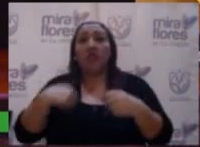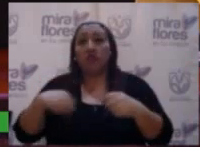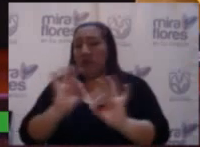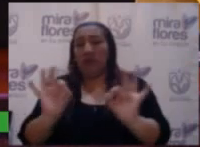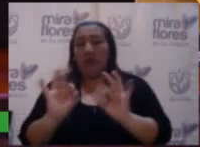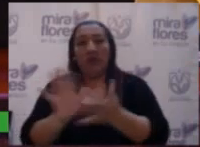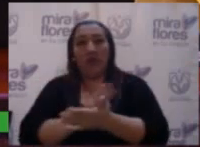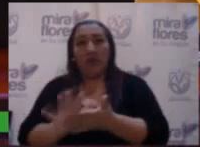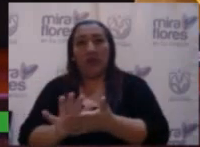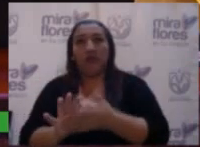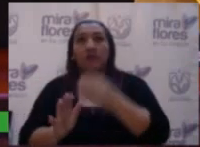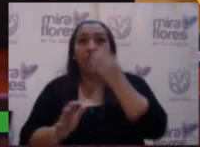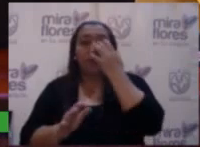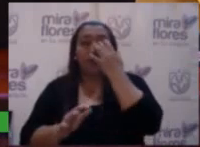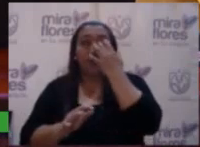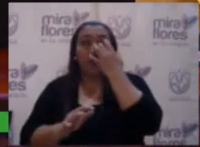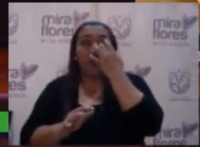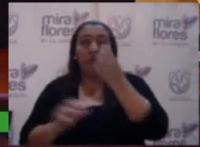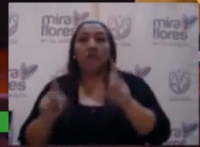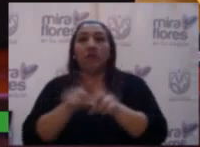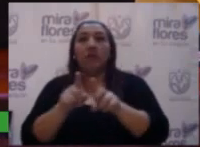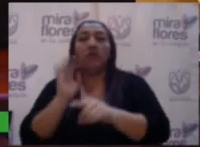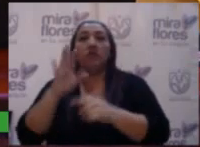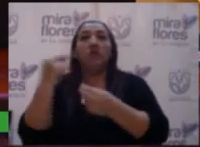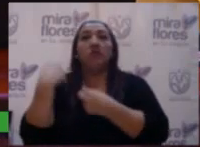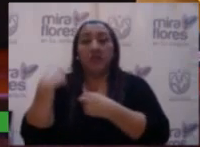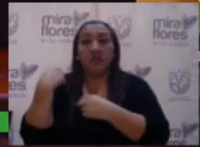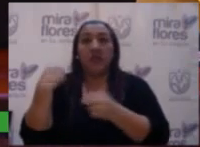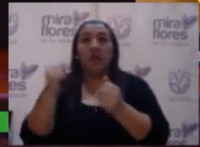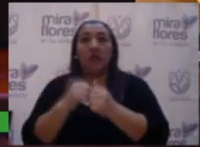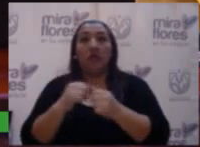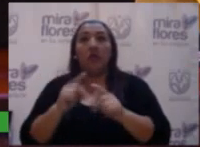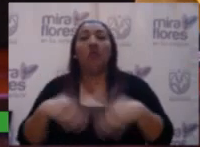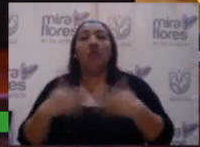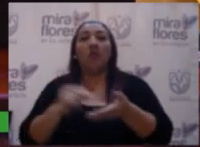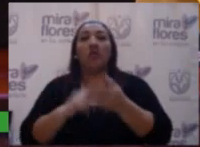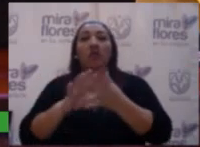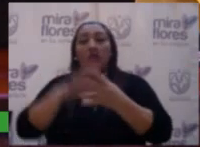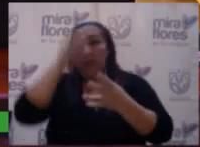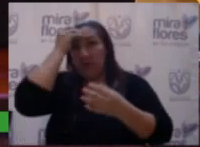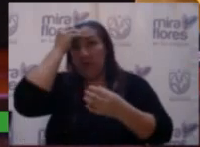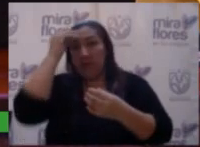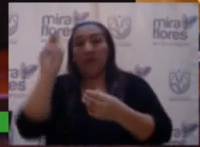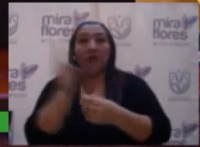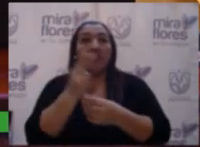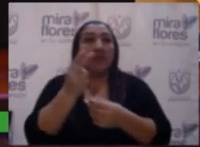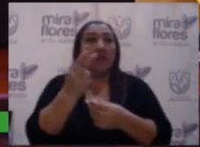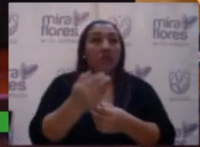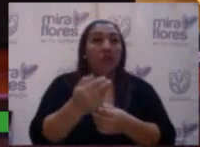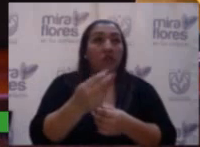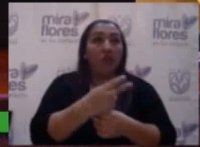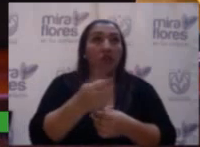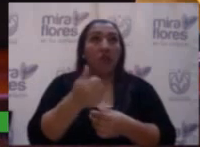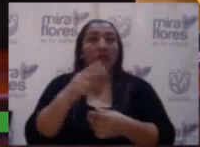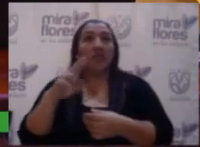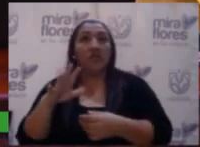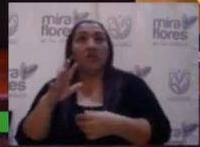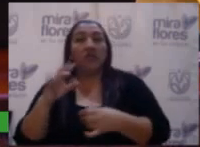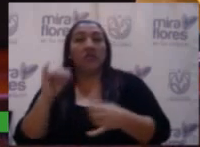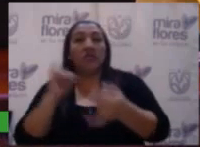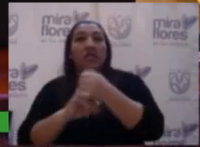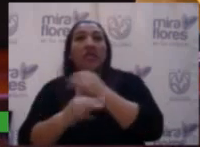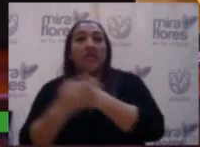Miraflores Asimismo se aprueba la licencia solicitada por el alcalde de Miraflores comprendida entre el 22 al 25 de septiembre del presente año